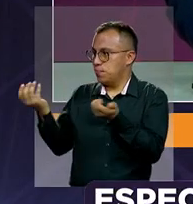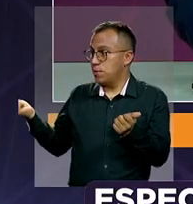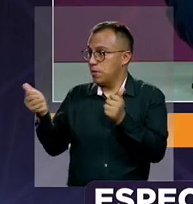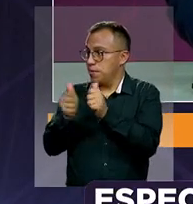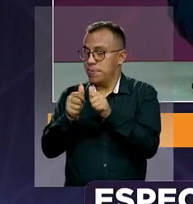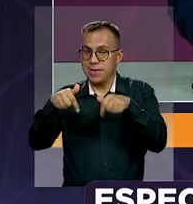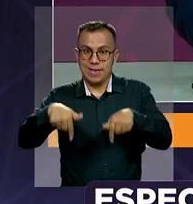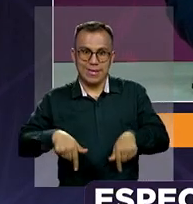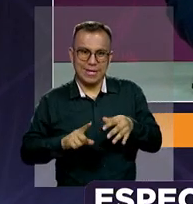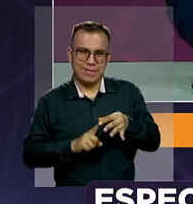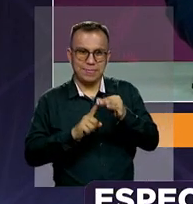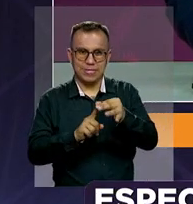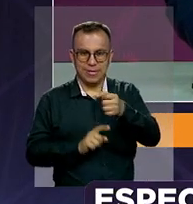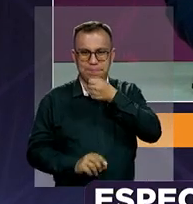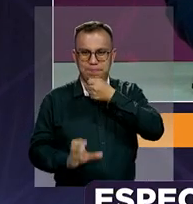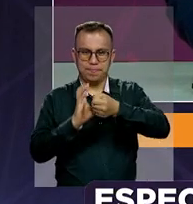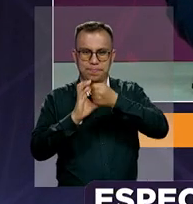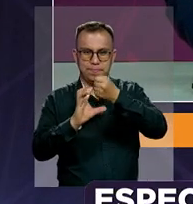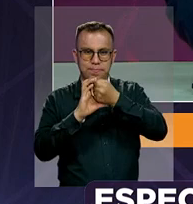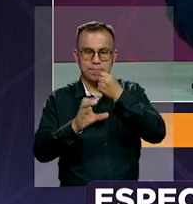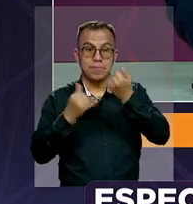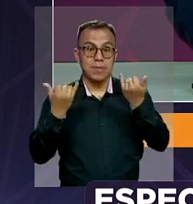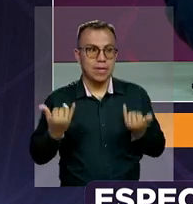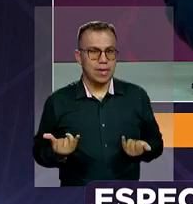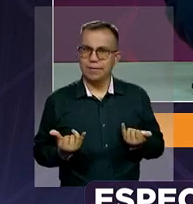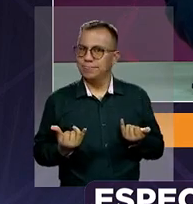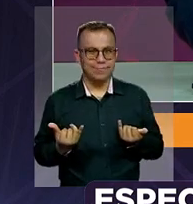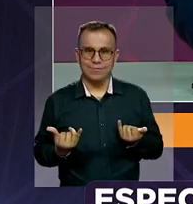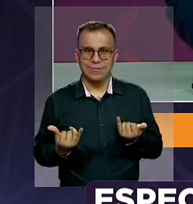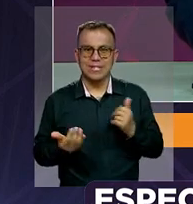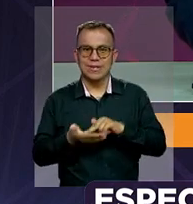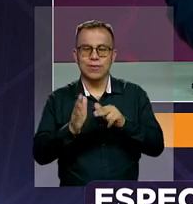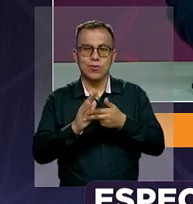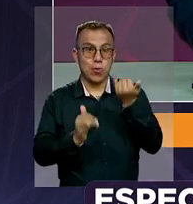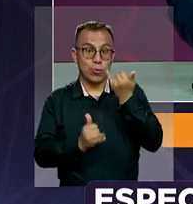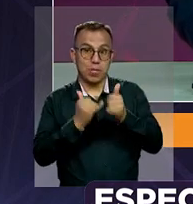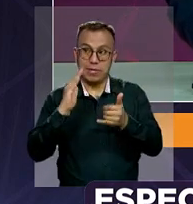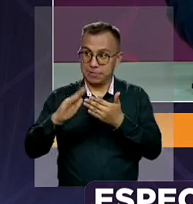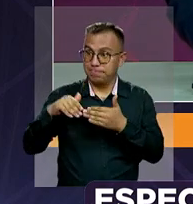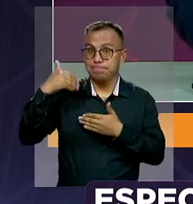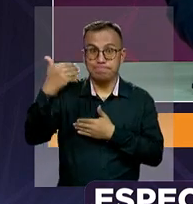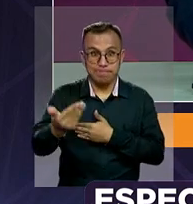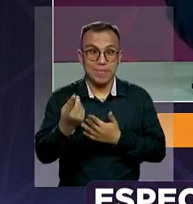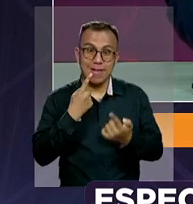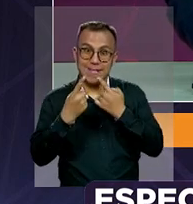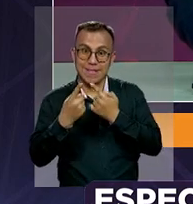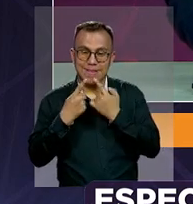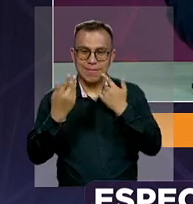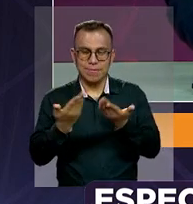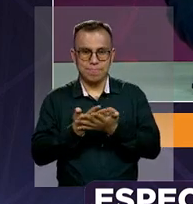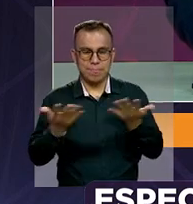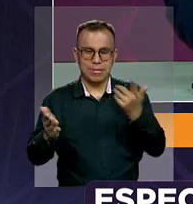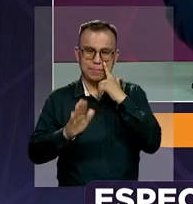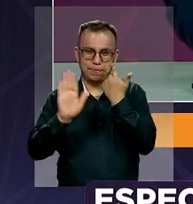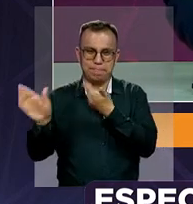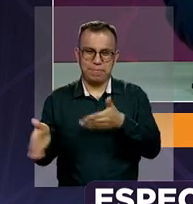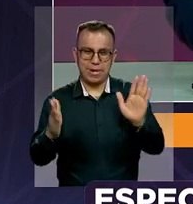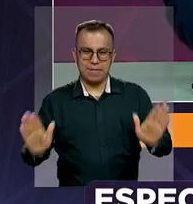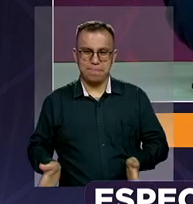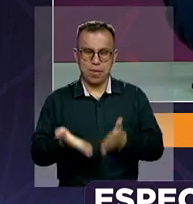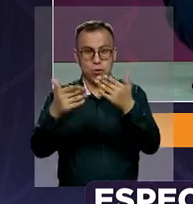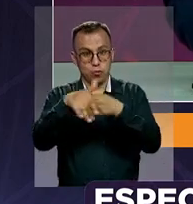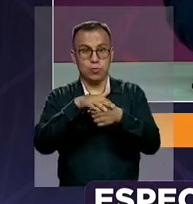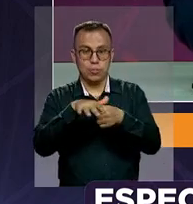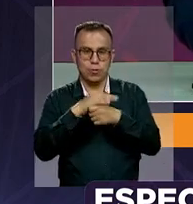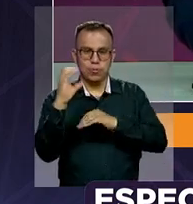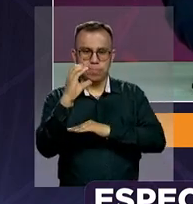acompañarnos acá en este especial de Noticias Capital. Que no sea la última vez y que más adelante podamos estar hablando de más planes para mejorar la situación del